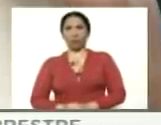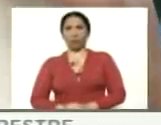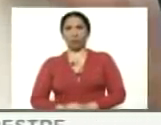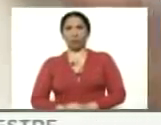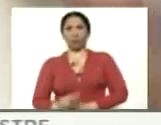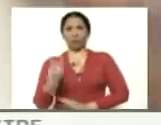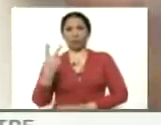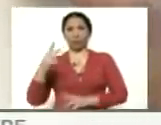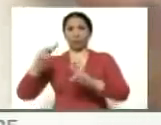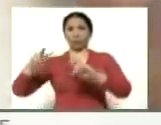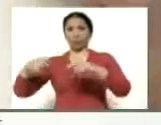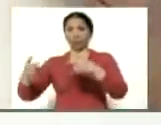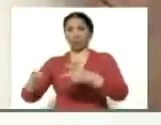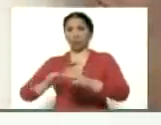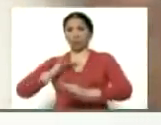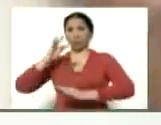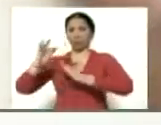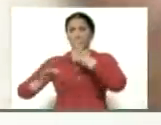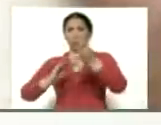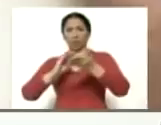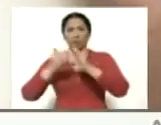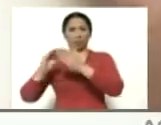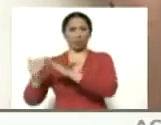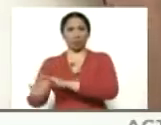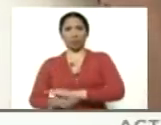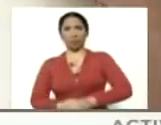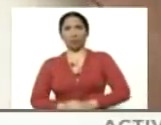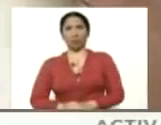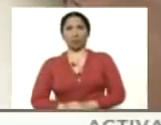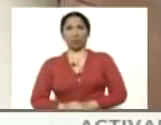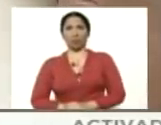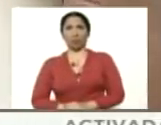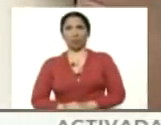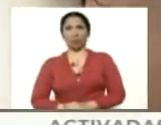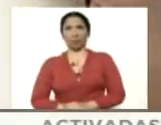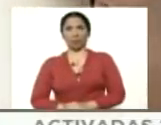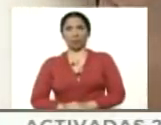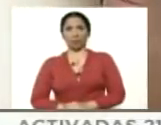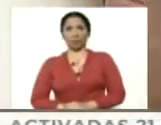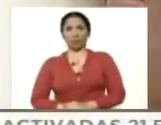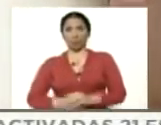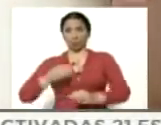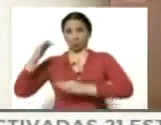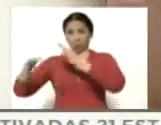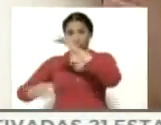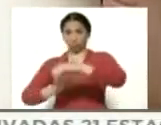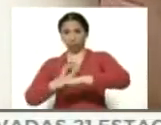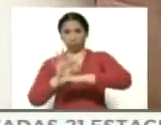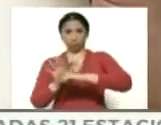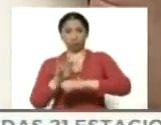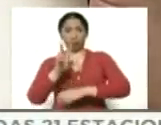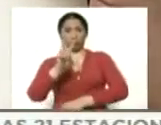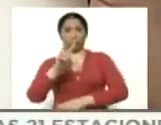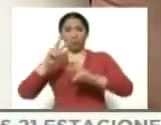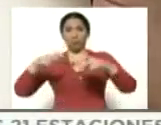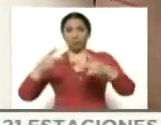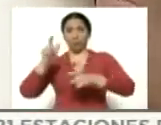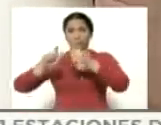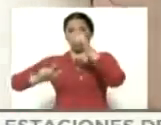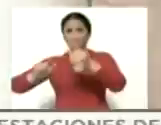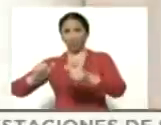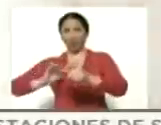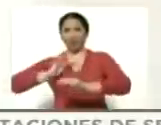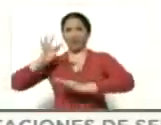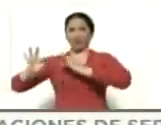nuevos casos de transmisión comunitaria de infección por COVID-19, 2 nuevos casos de infección